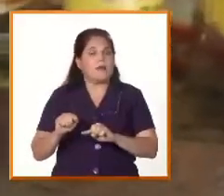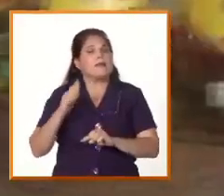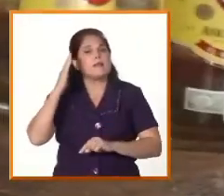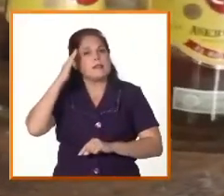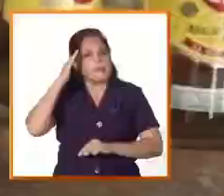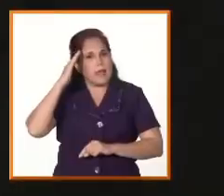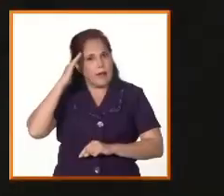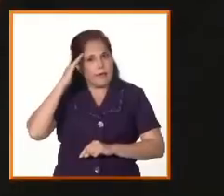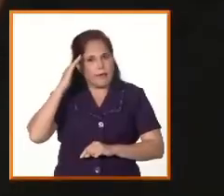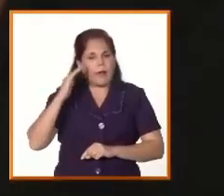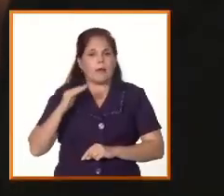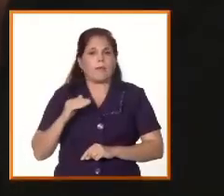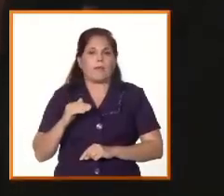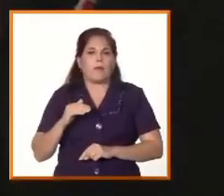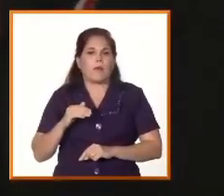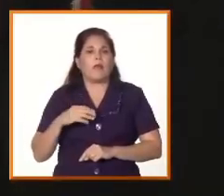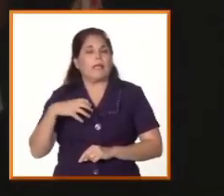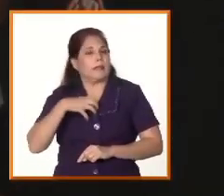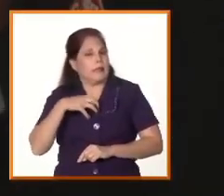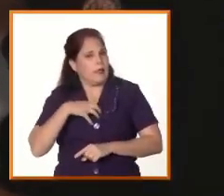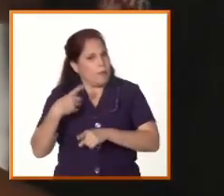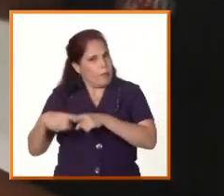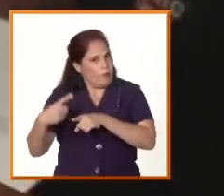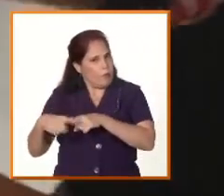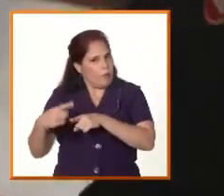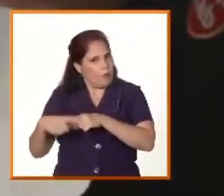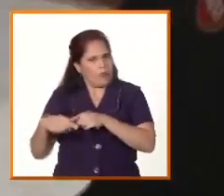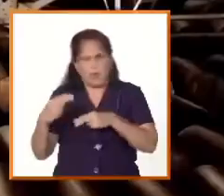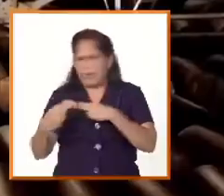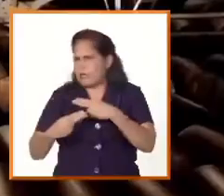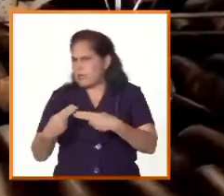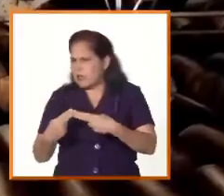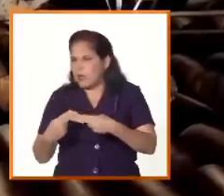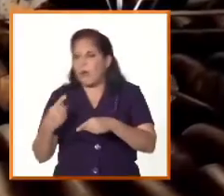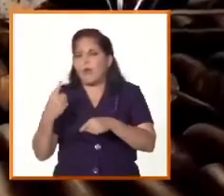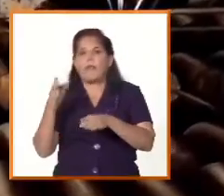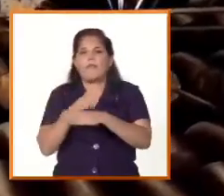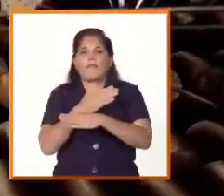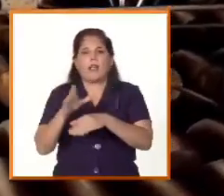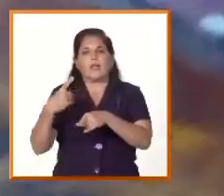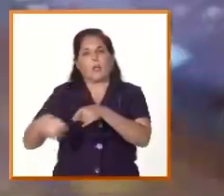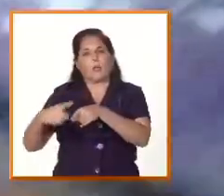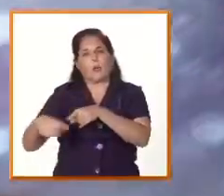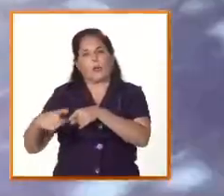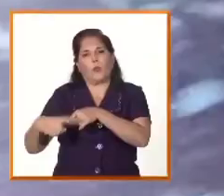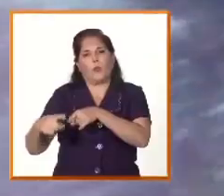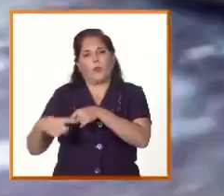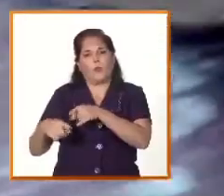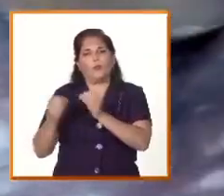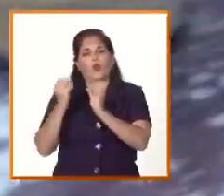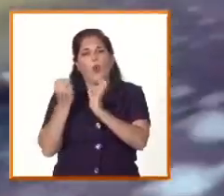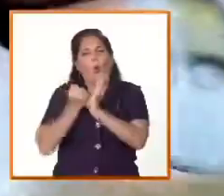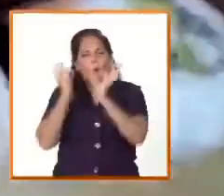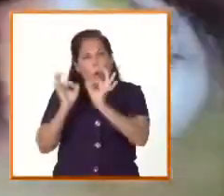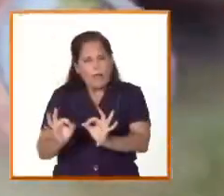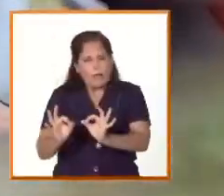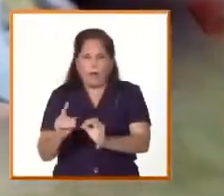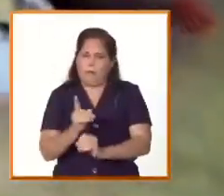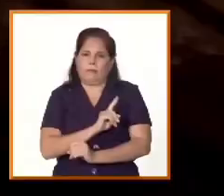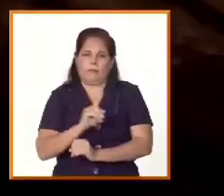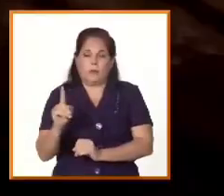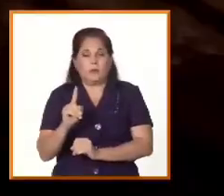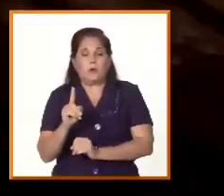se había disponibilidad de materia prima no se desarrollaron productos que aunque no eran no eran eran bebidas